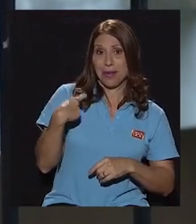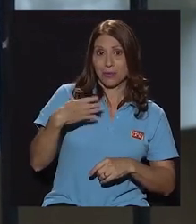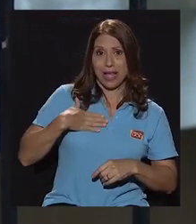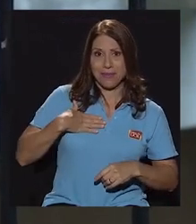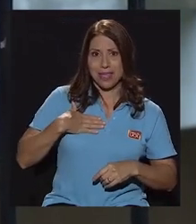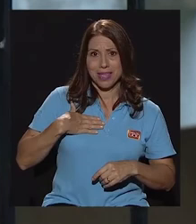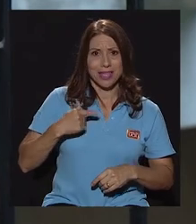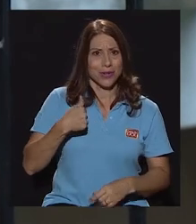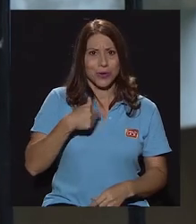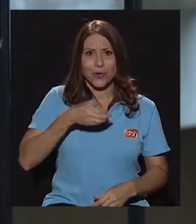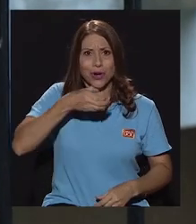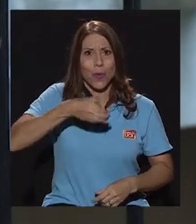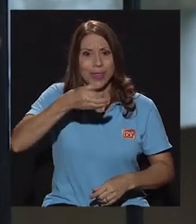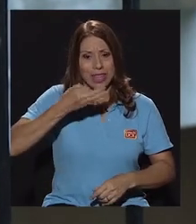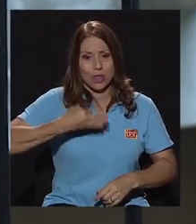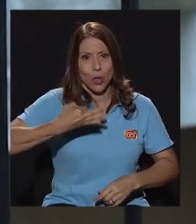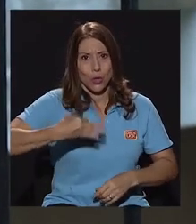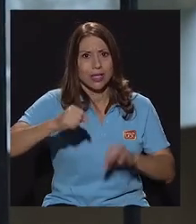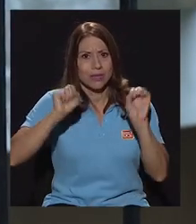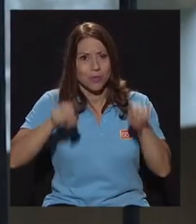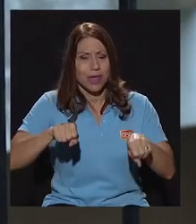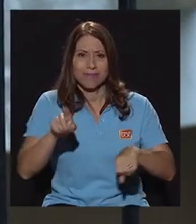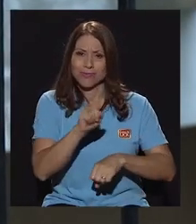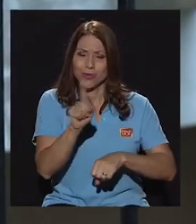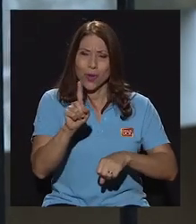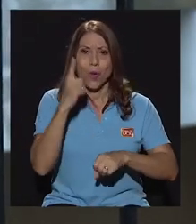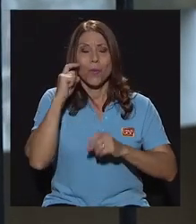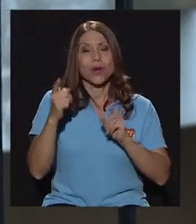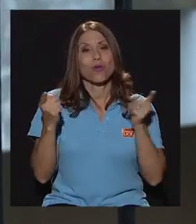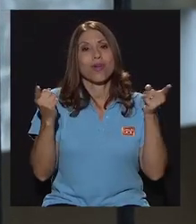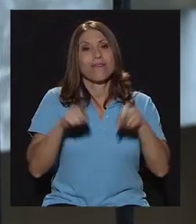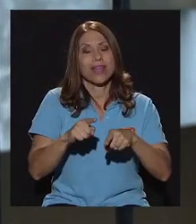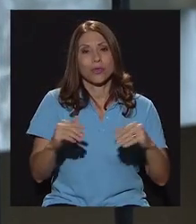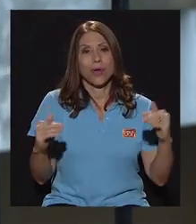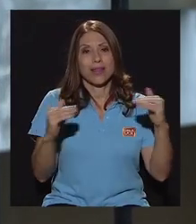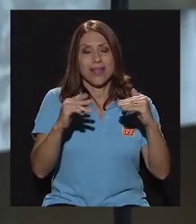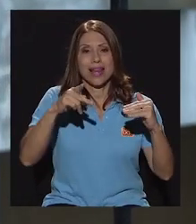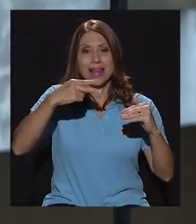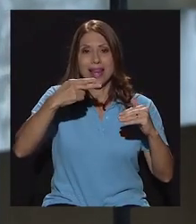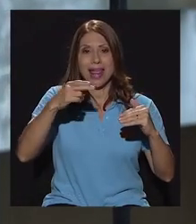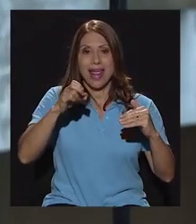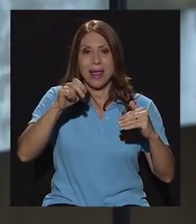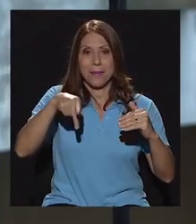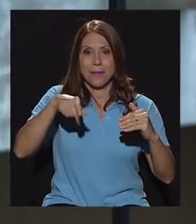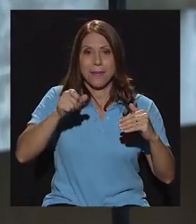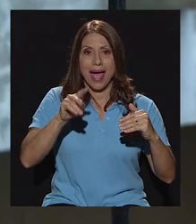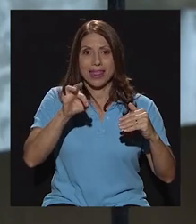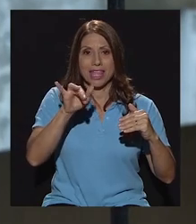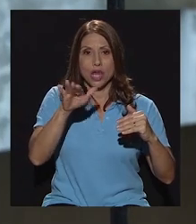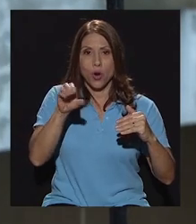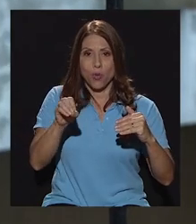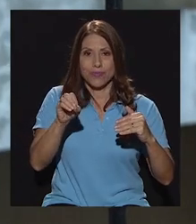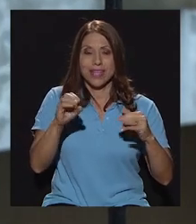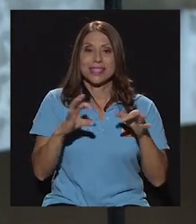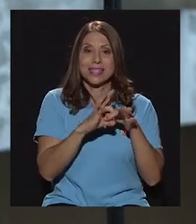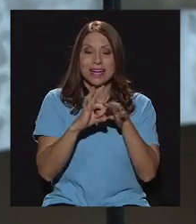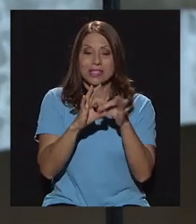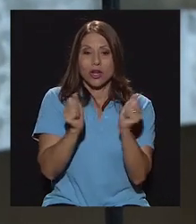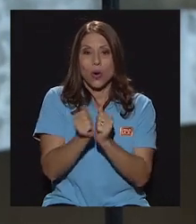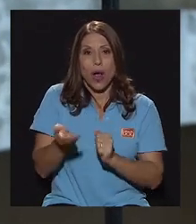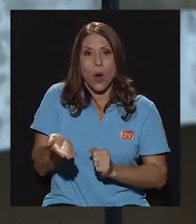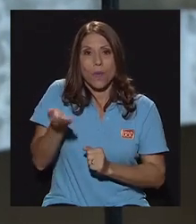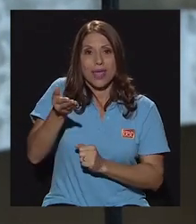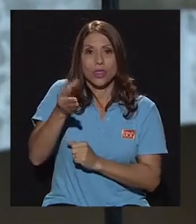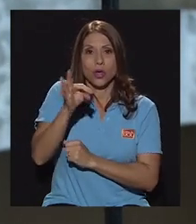las recomendamos diarias, jamás, ¿verdad? Porque tiene un efecto a nivel hepático y se asocian con el aumento de triglicéridos. Entonces,